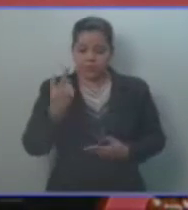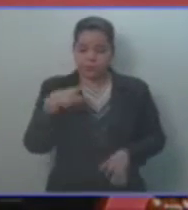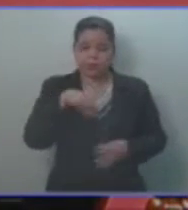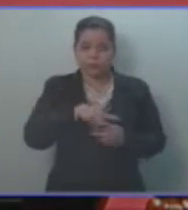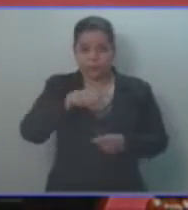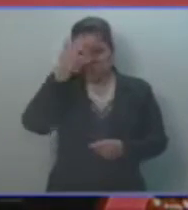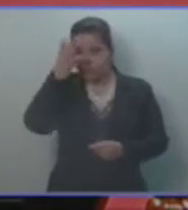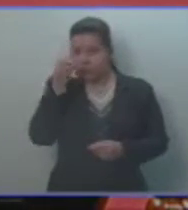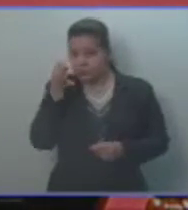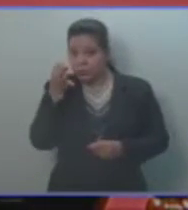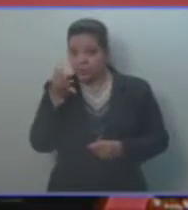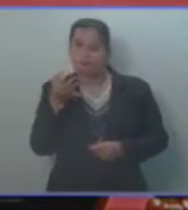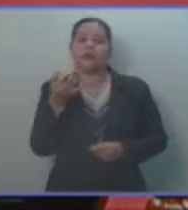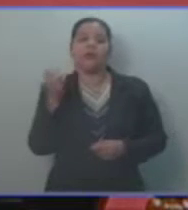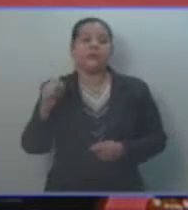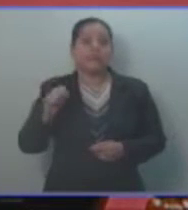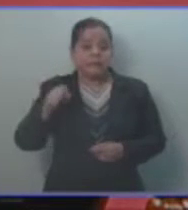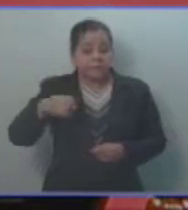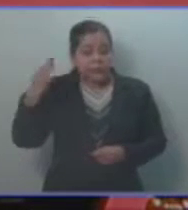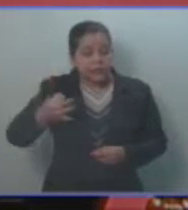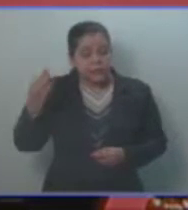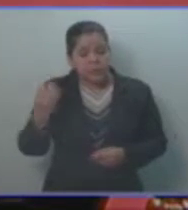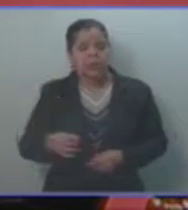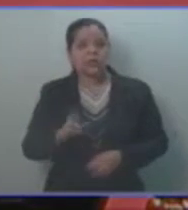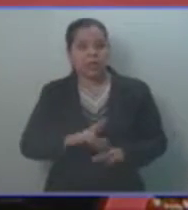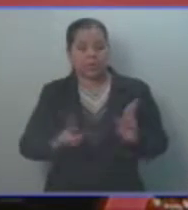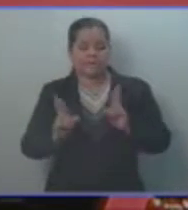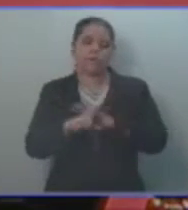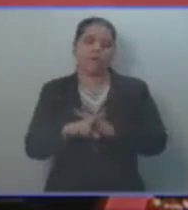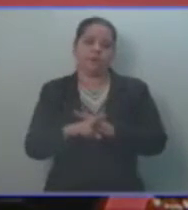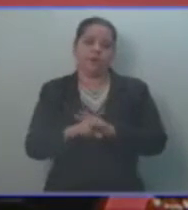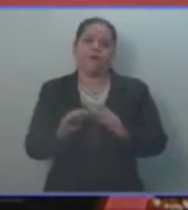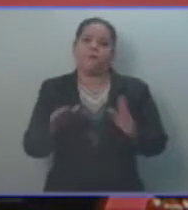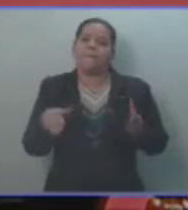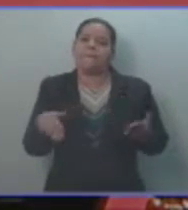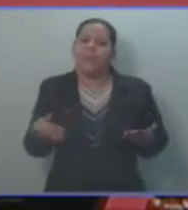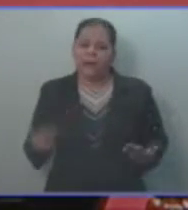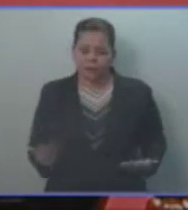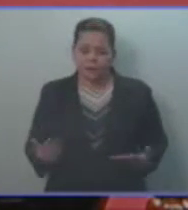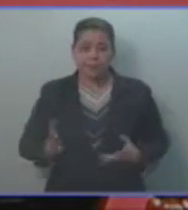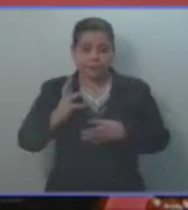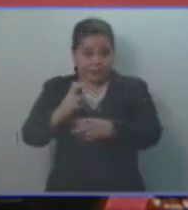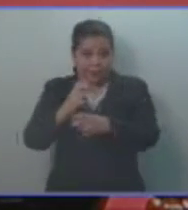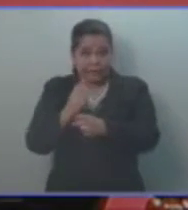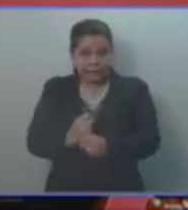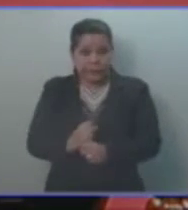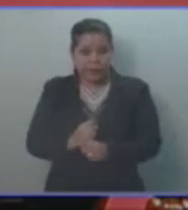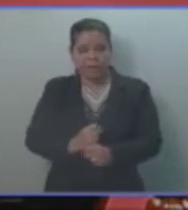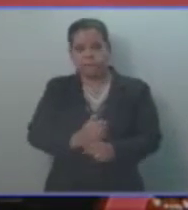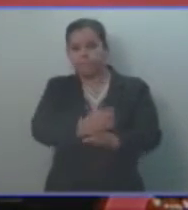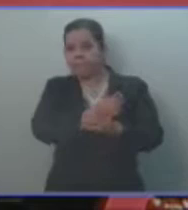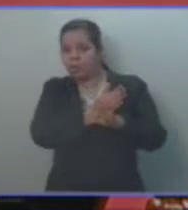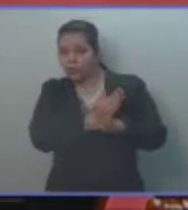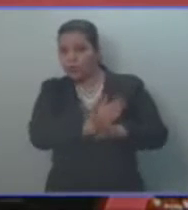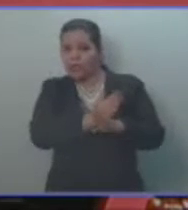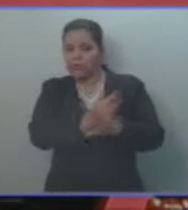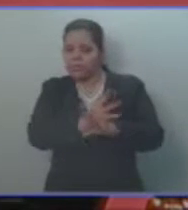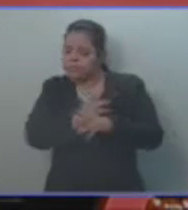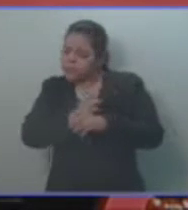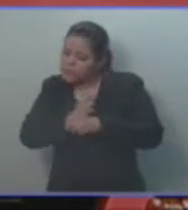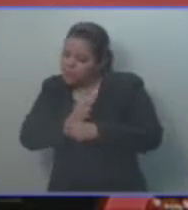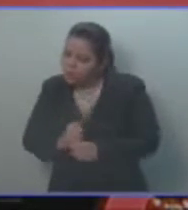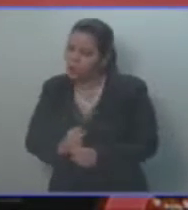considera que es necesario emitir una reforma orientada a garantizar, proteger y